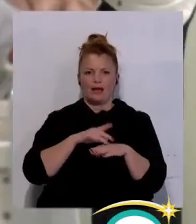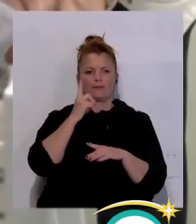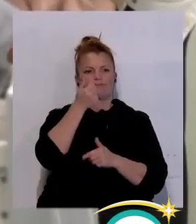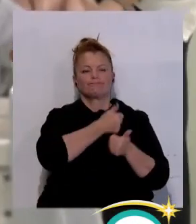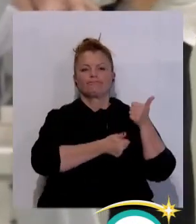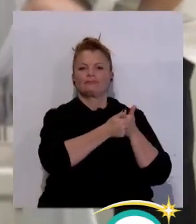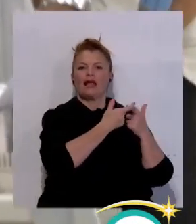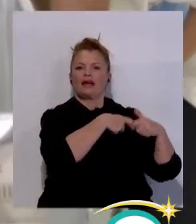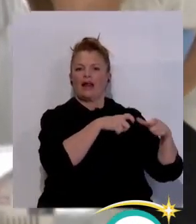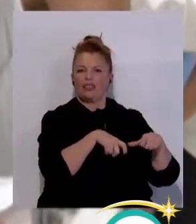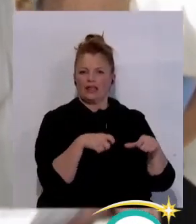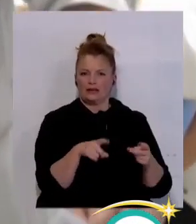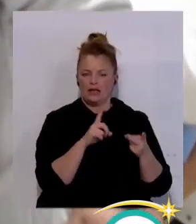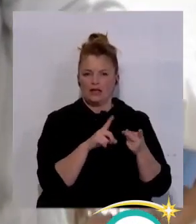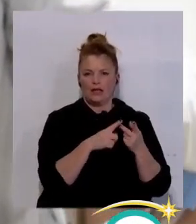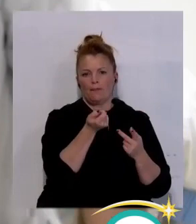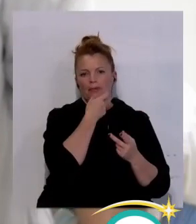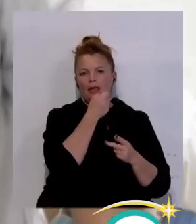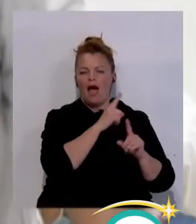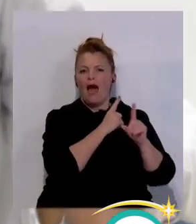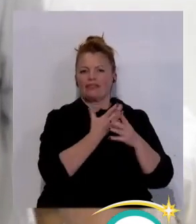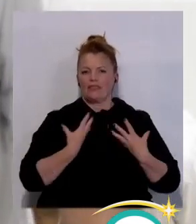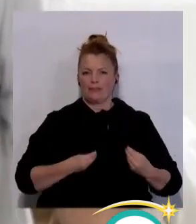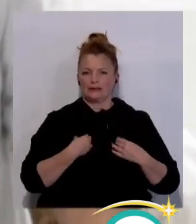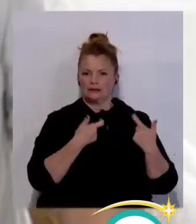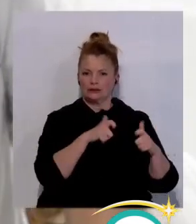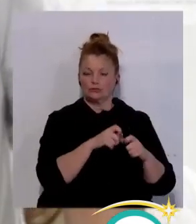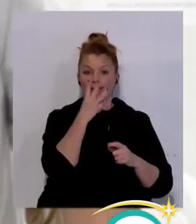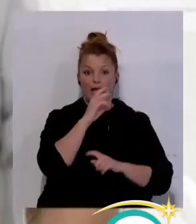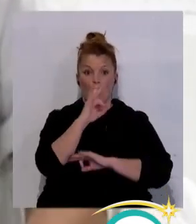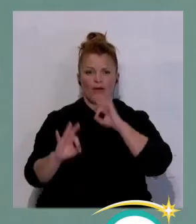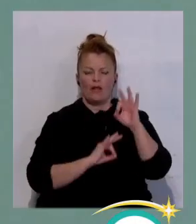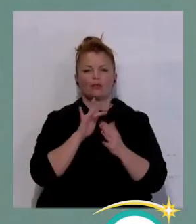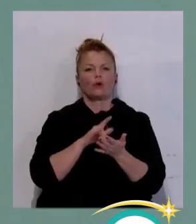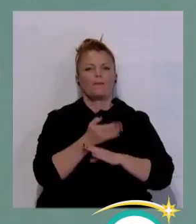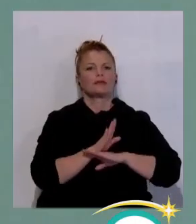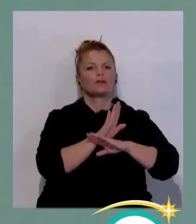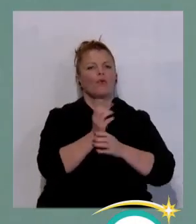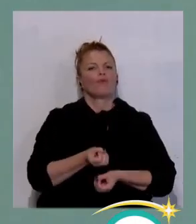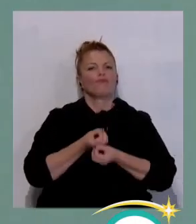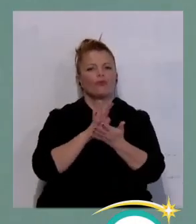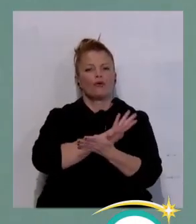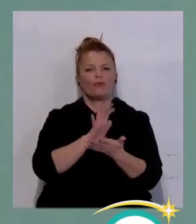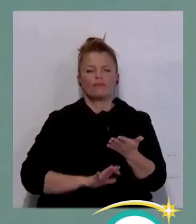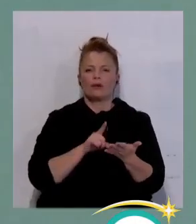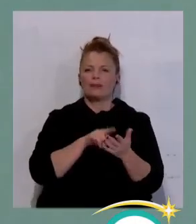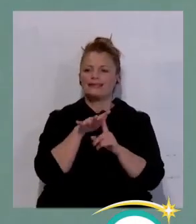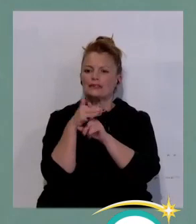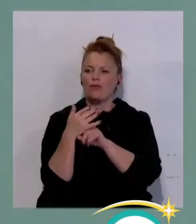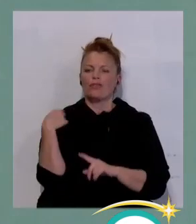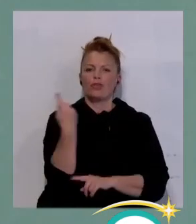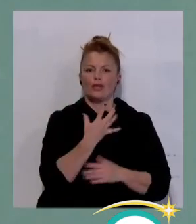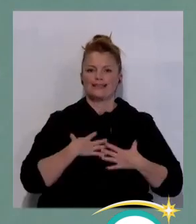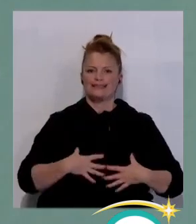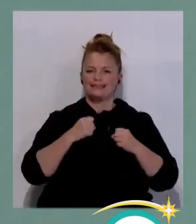las recetas de benzodiazepinas y antidepresivos. Las tres organizaciones han presentado un informe sobre la situación de la